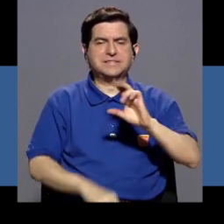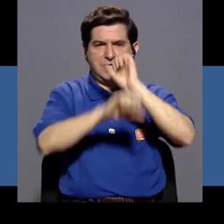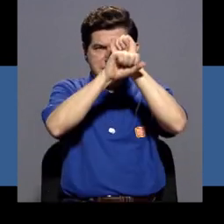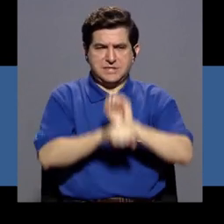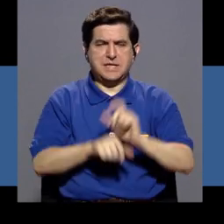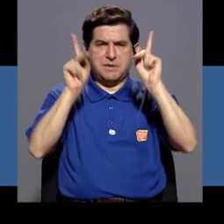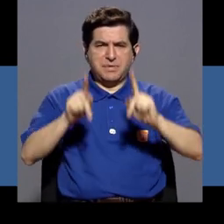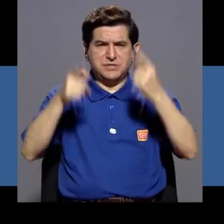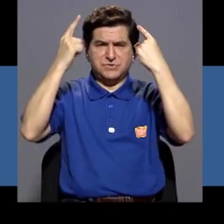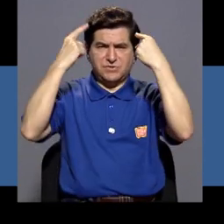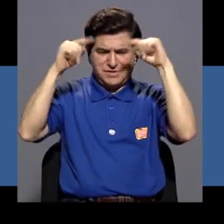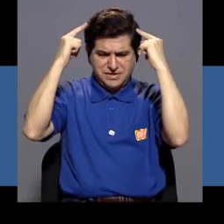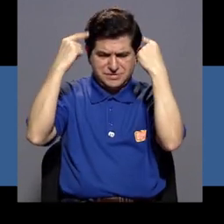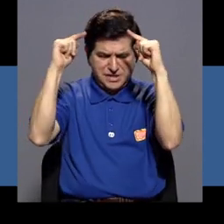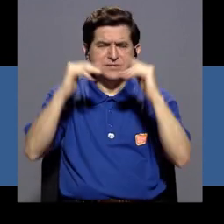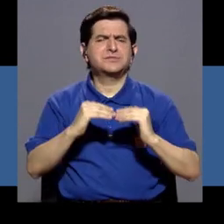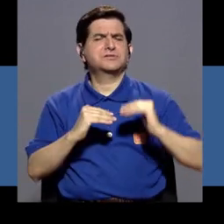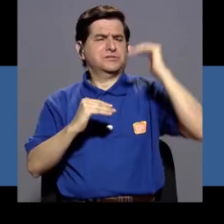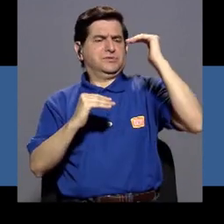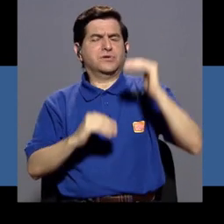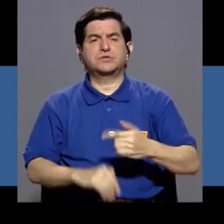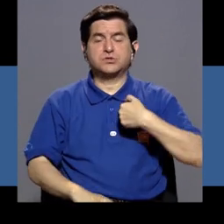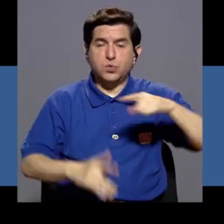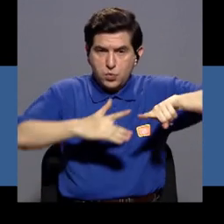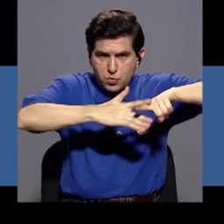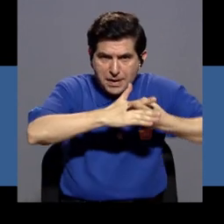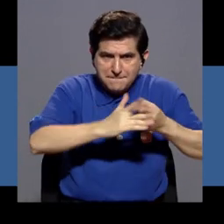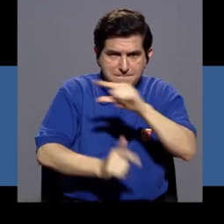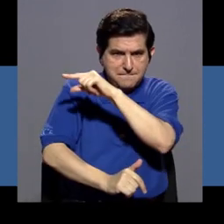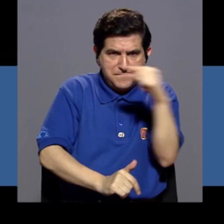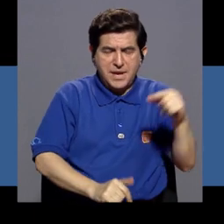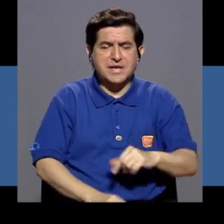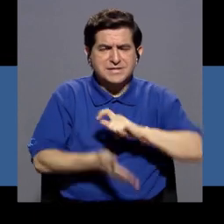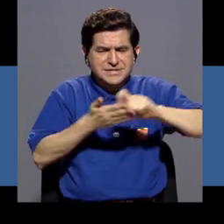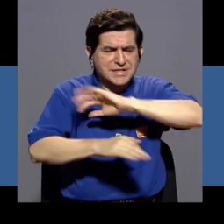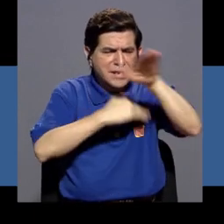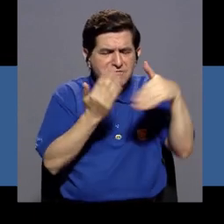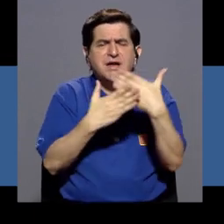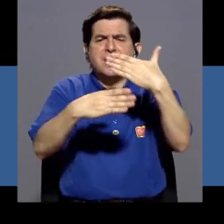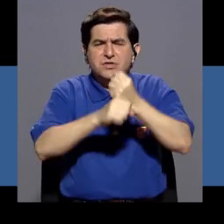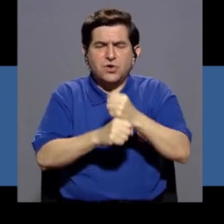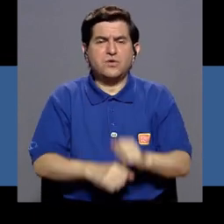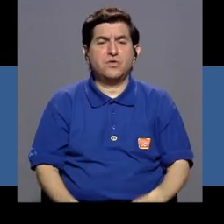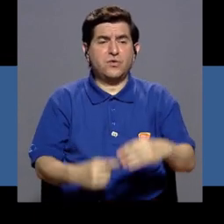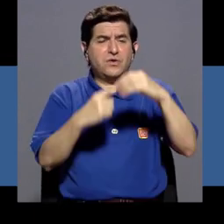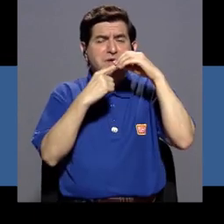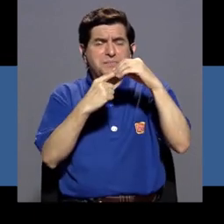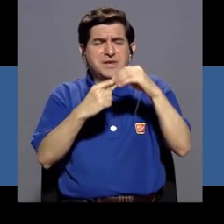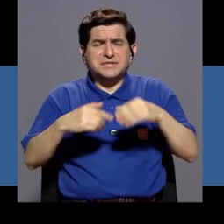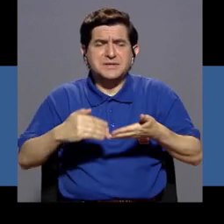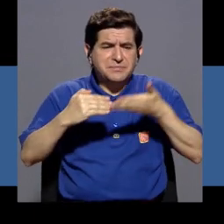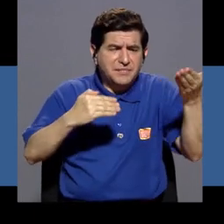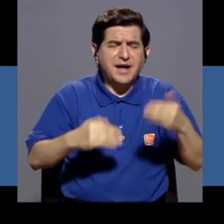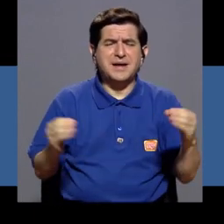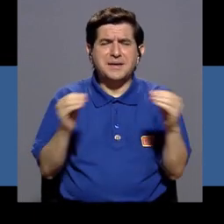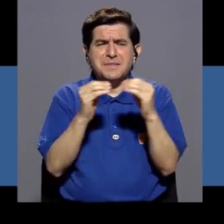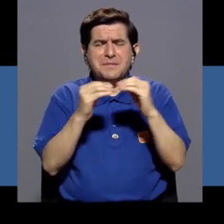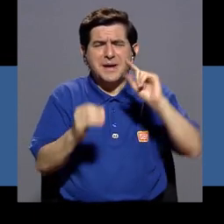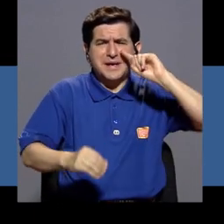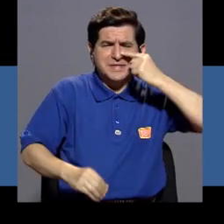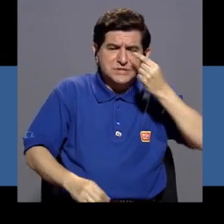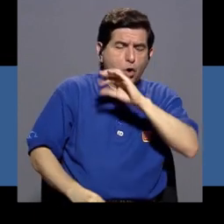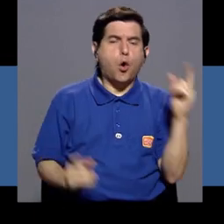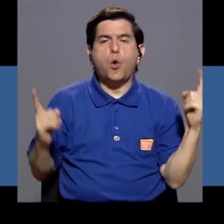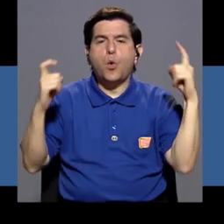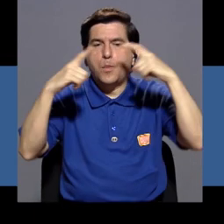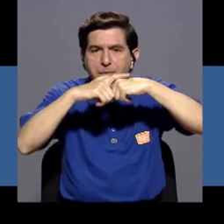basado en los 7 hábitos de las personas altamente efectivas. Entonces, uno empieza la semana y escribe todo lo que tiene que hacer y pone las prioridades más grandes o las tareas más tediosas